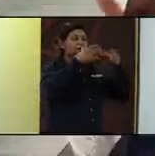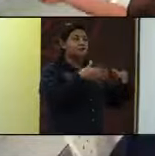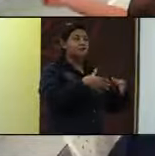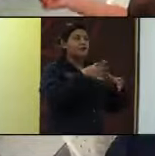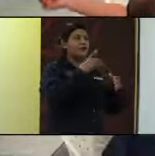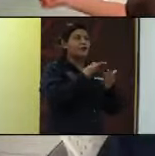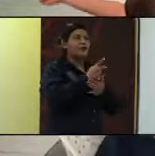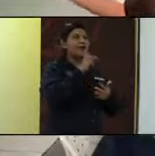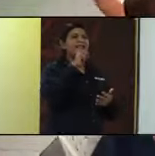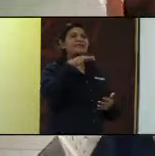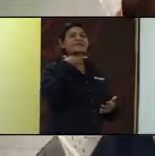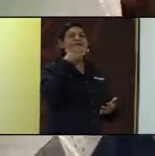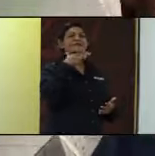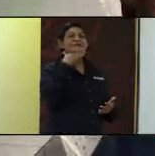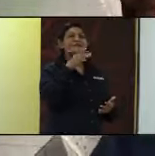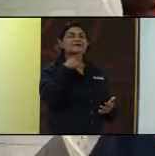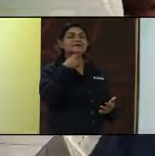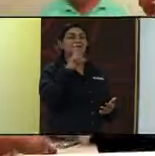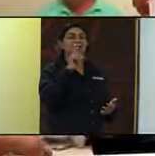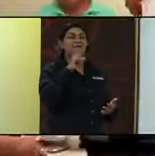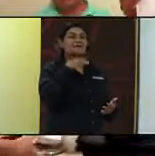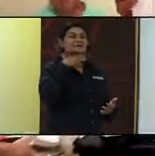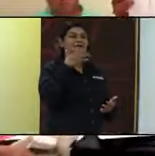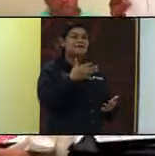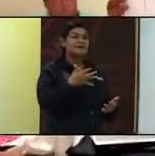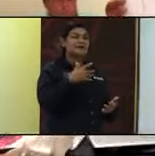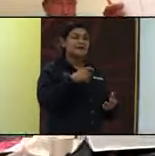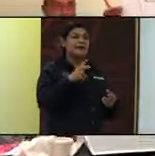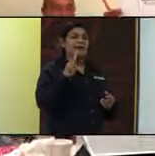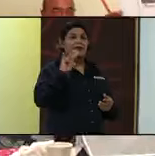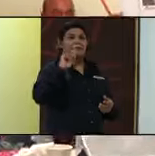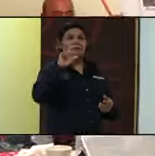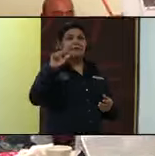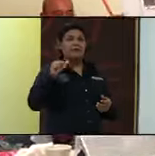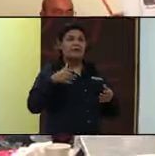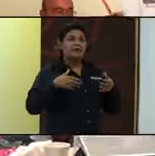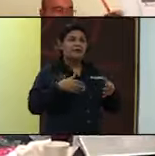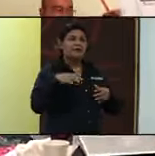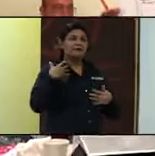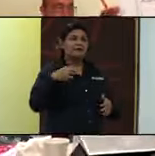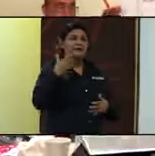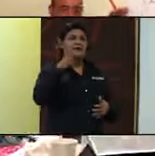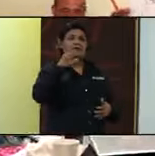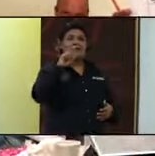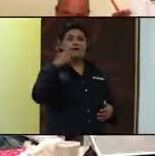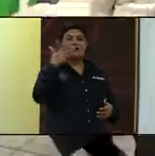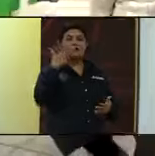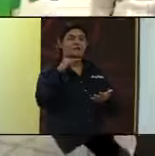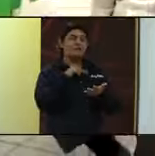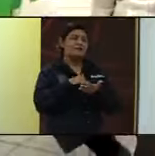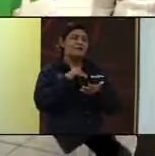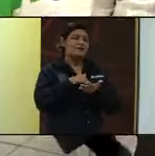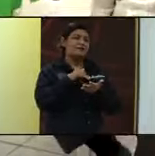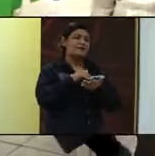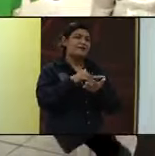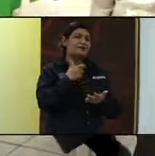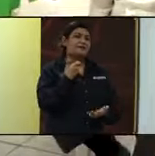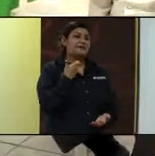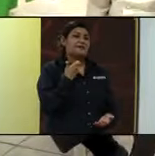aguas residuales de la Villa Cuauhtémoc. Una inversión de 38 millones de